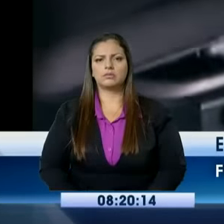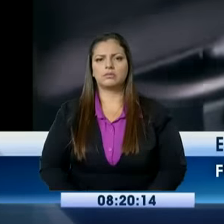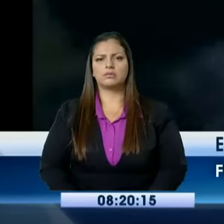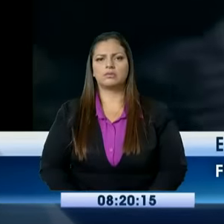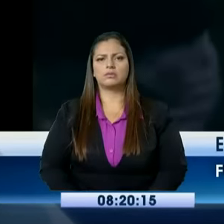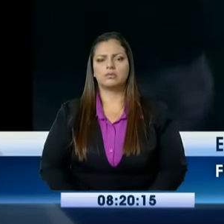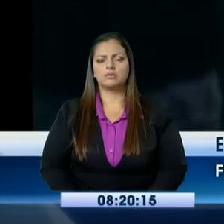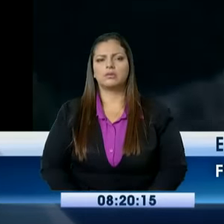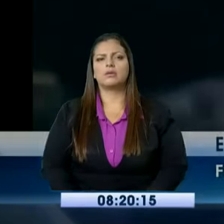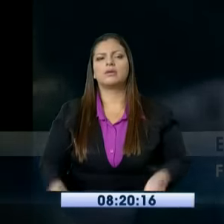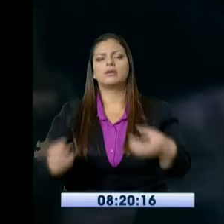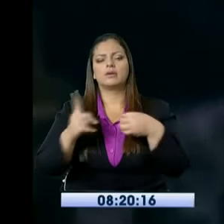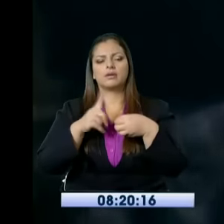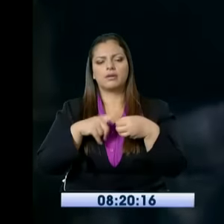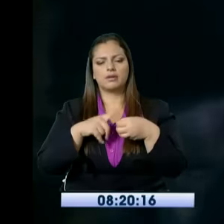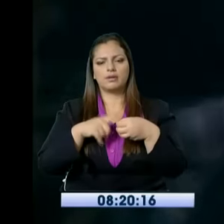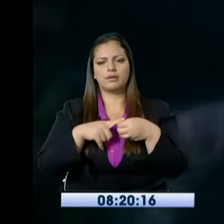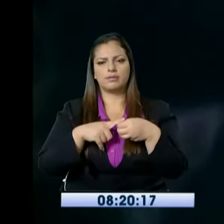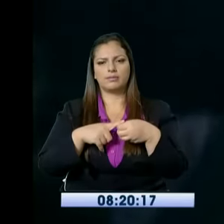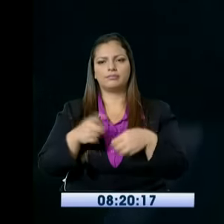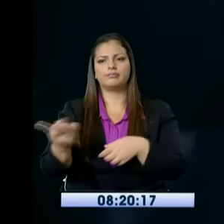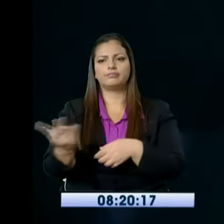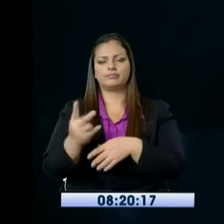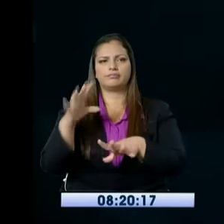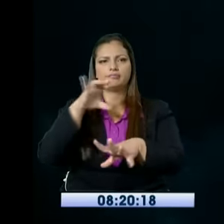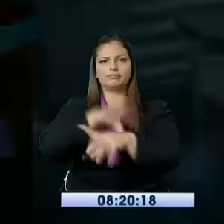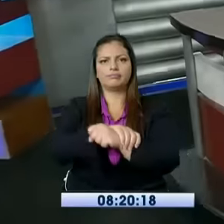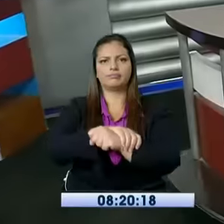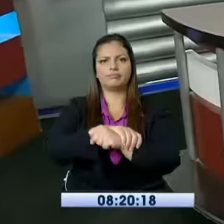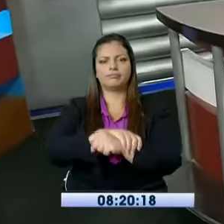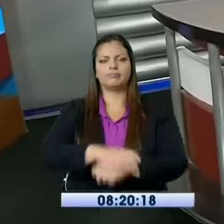Quito, informó Iván Casamén.